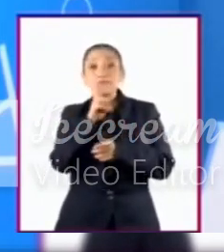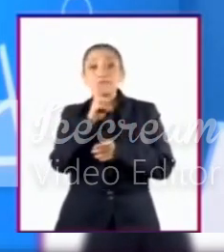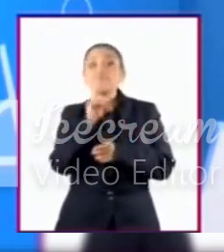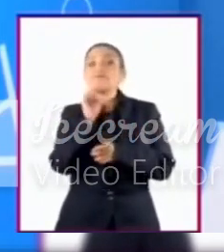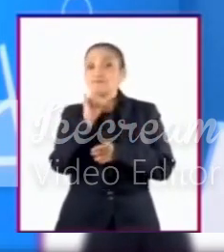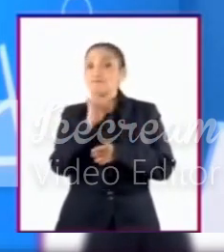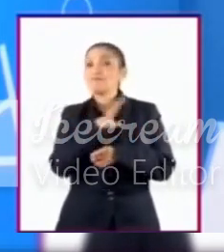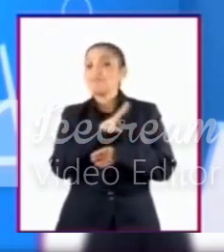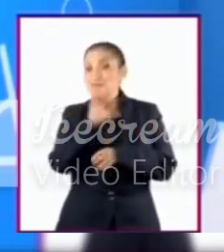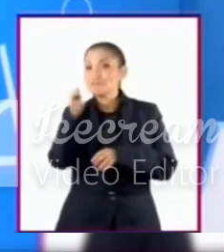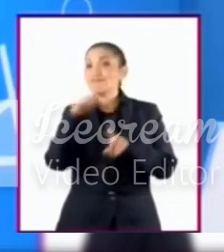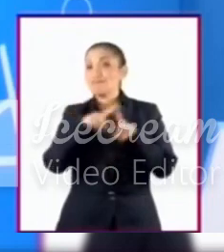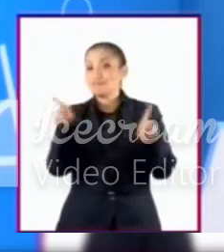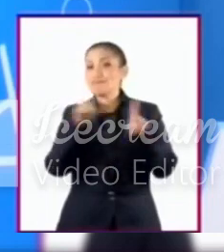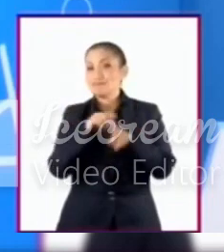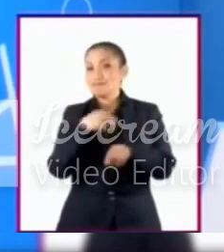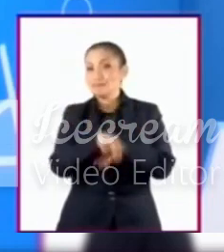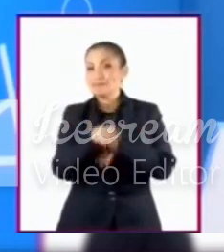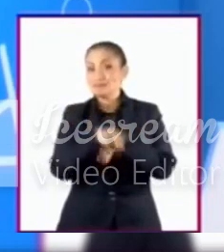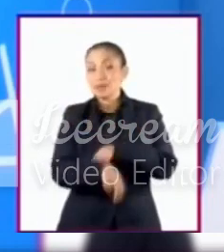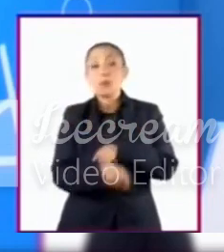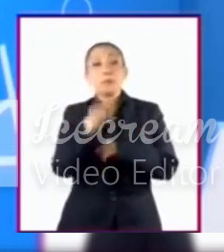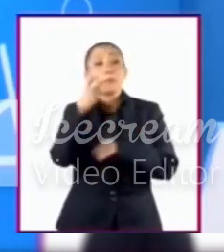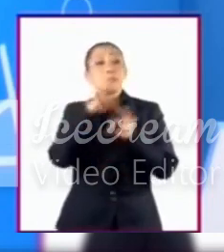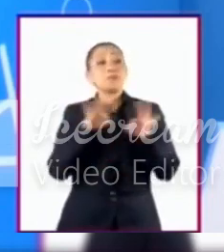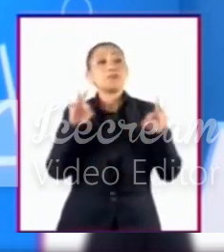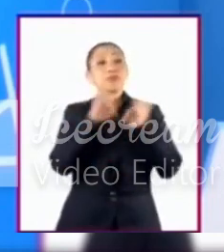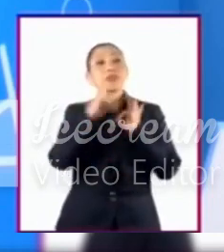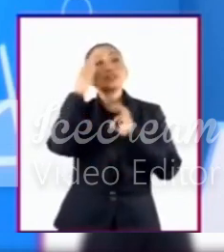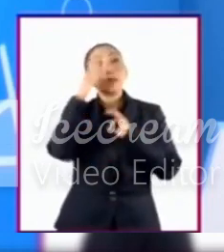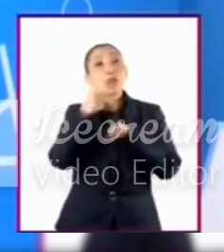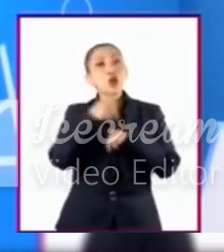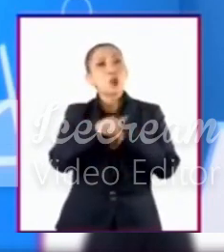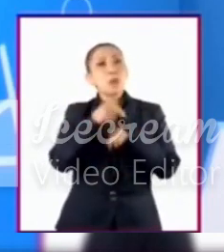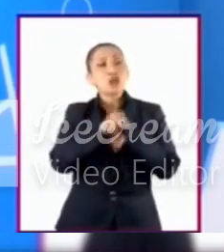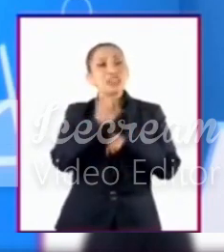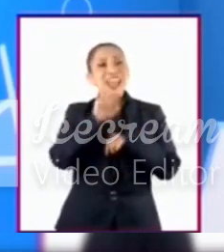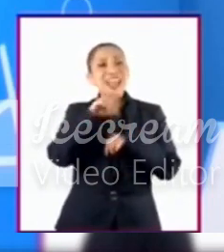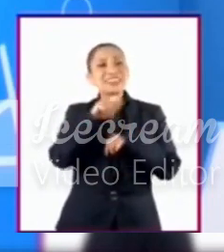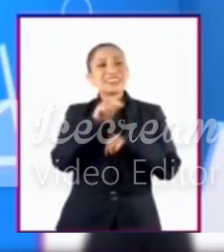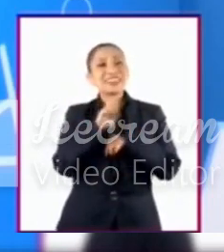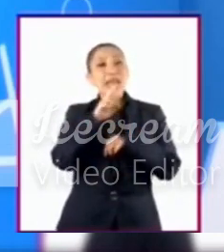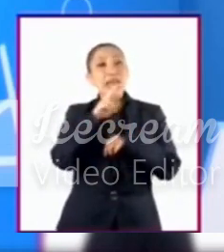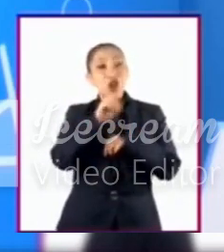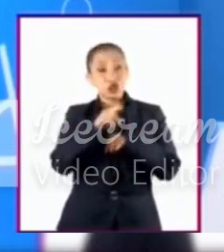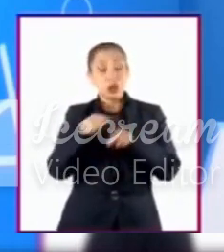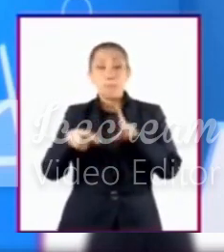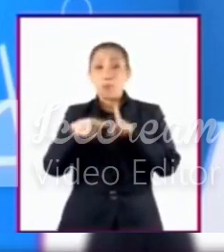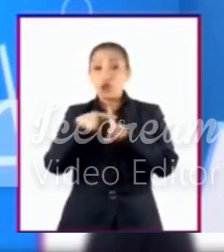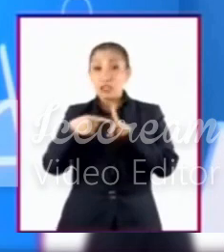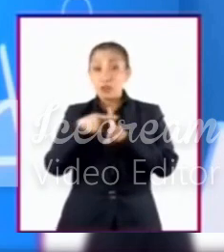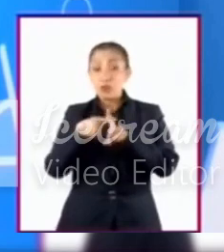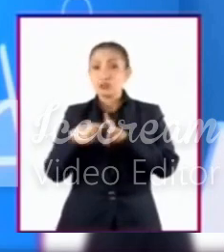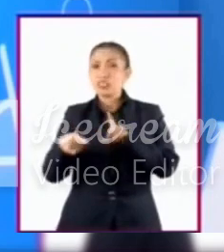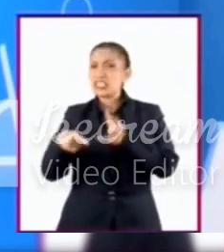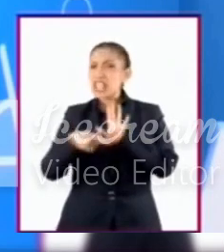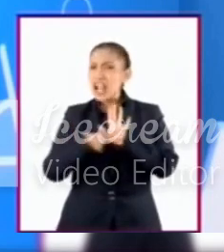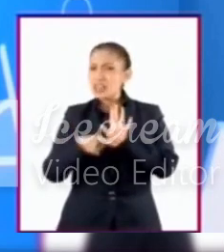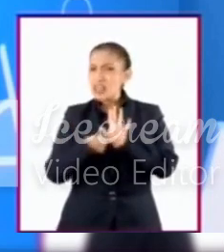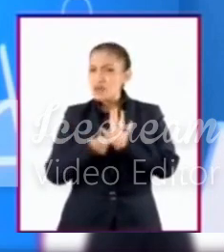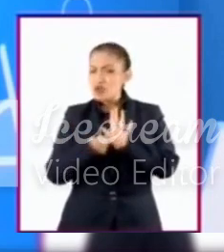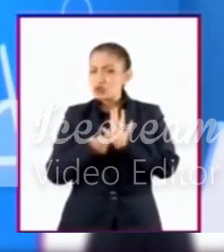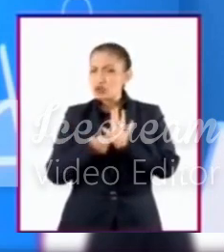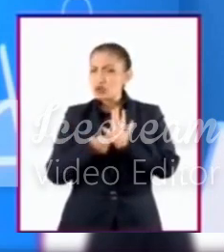es sí. Por eso es importante saber sobre los números enteros, los positivos y los negativos,